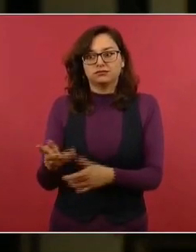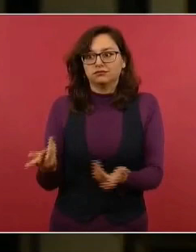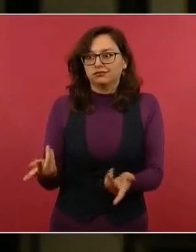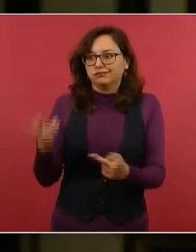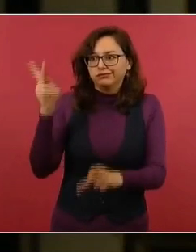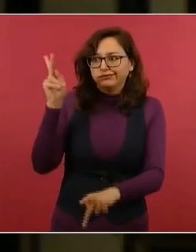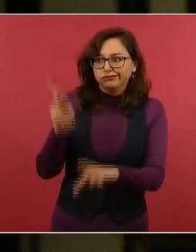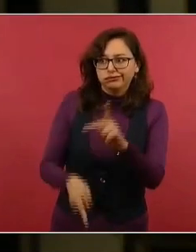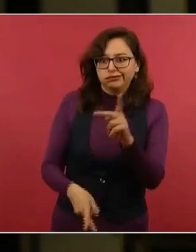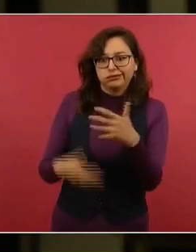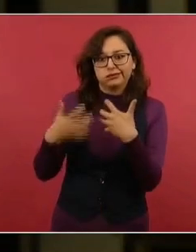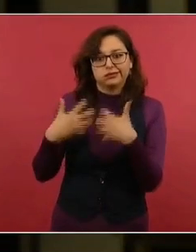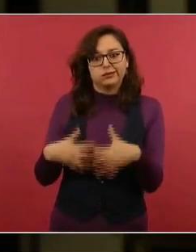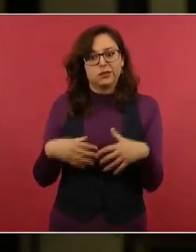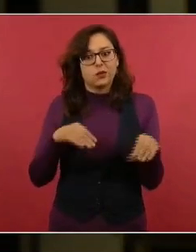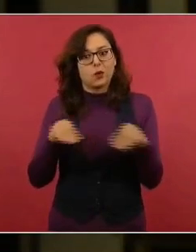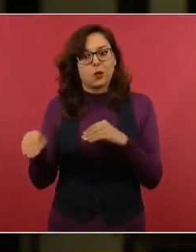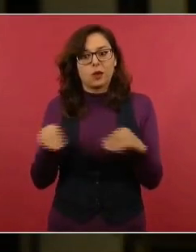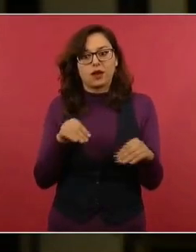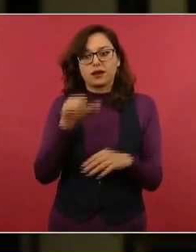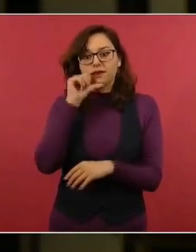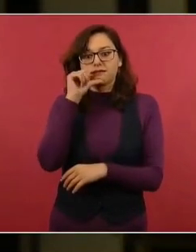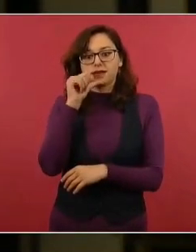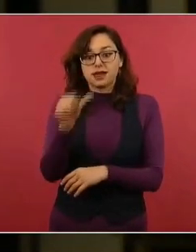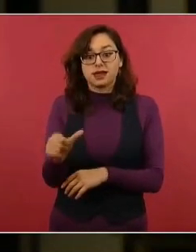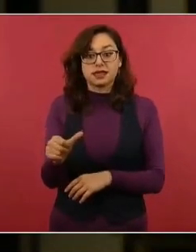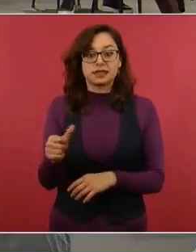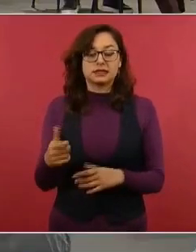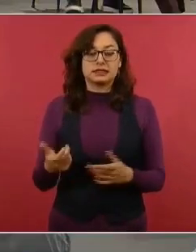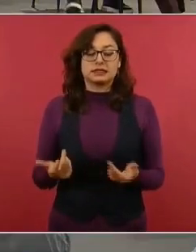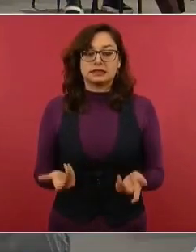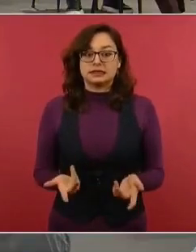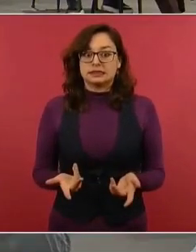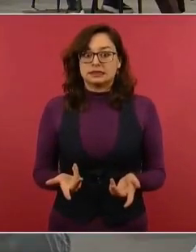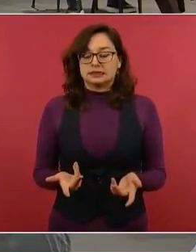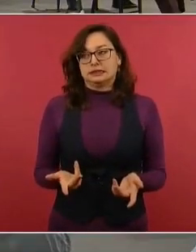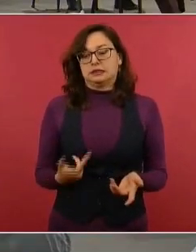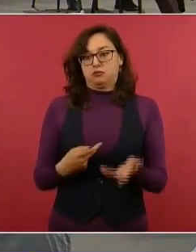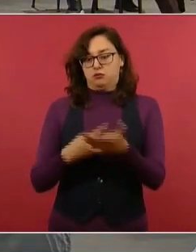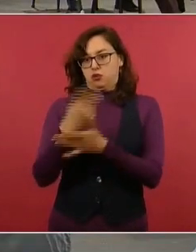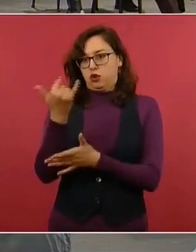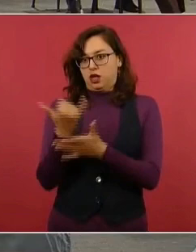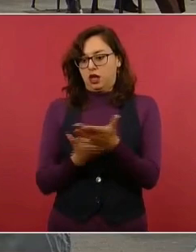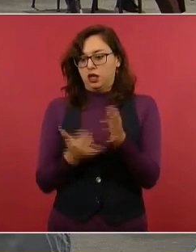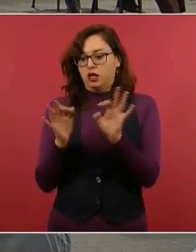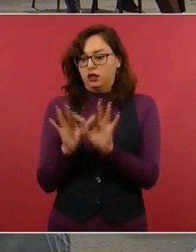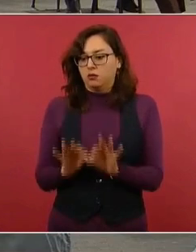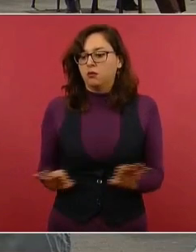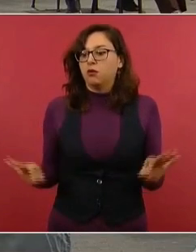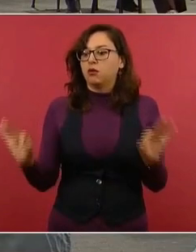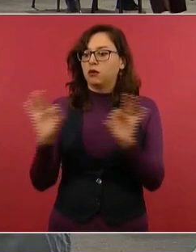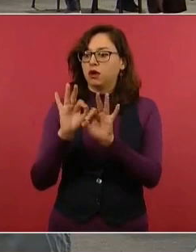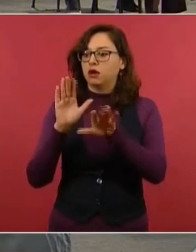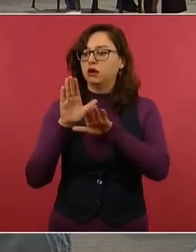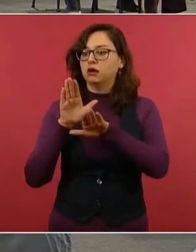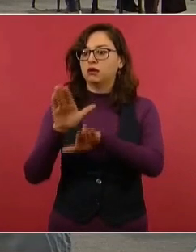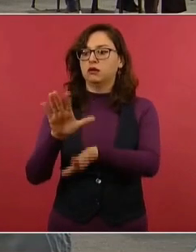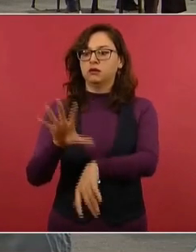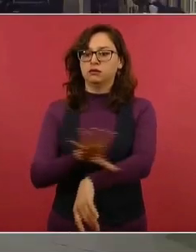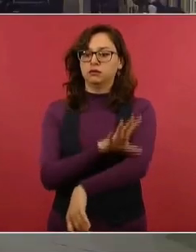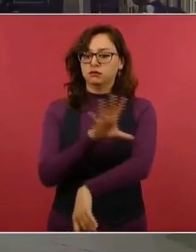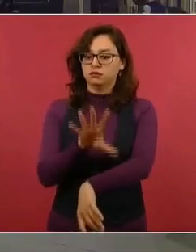de Electricidad, porque pues, es un proyecto importante y es solar y es de energía